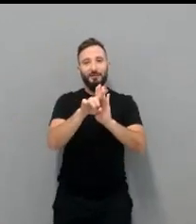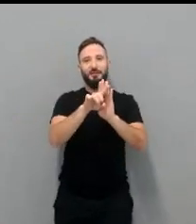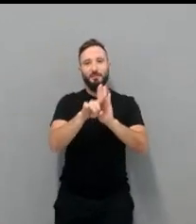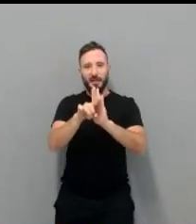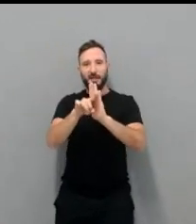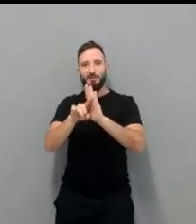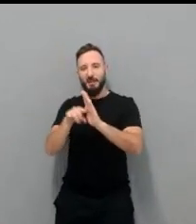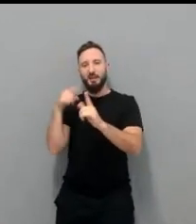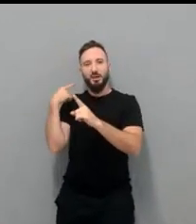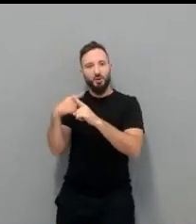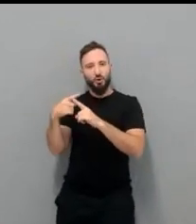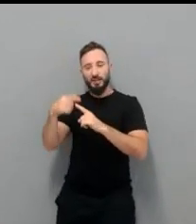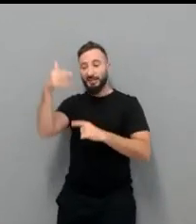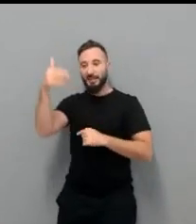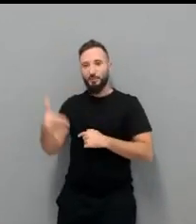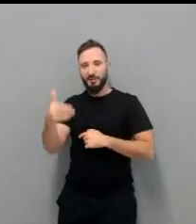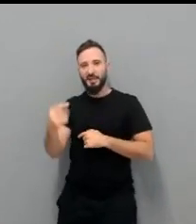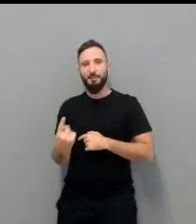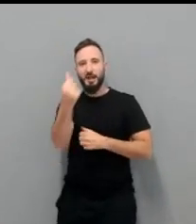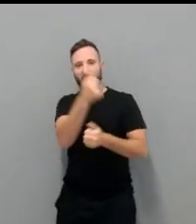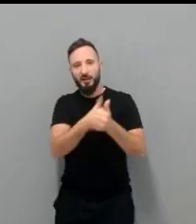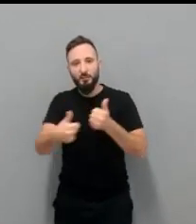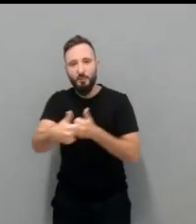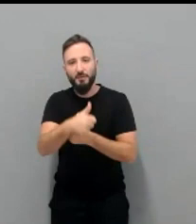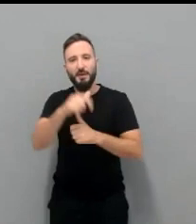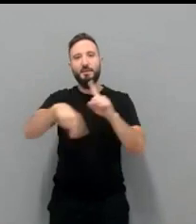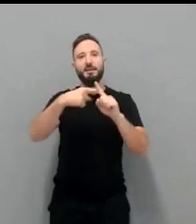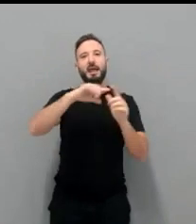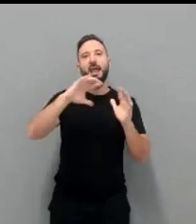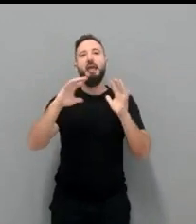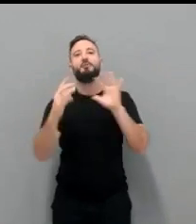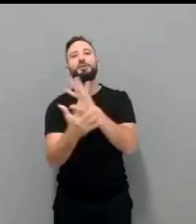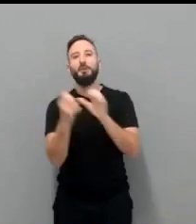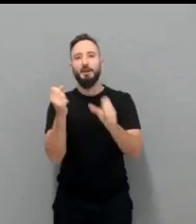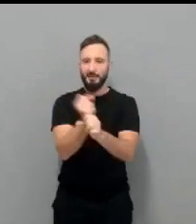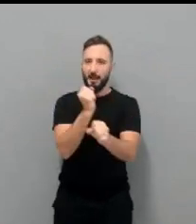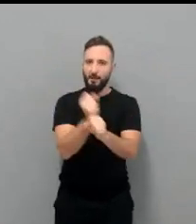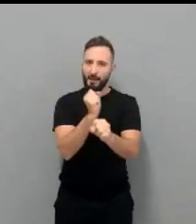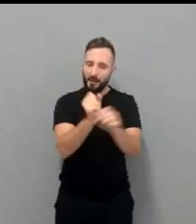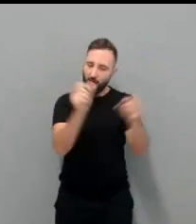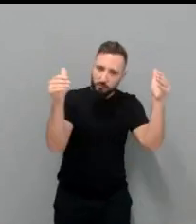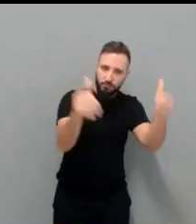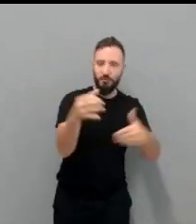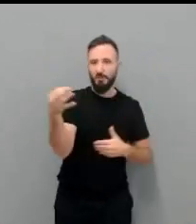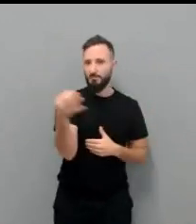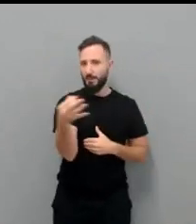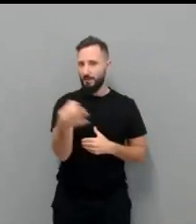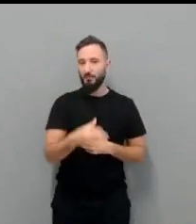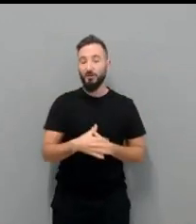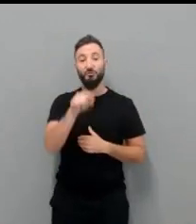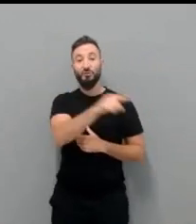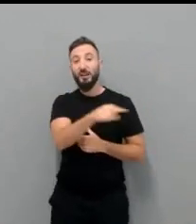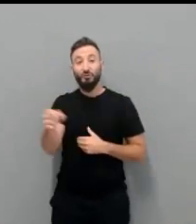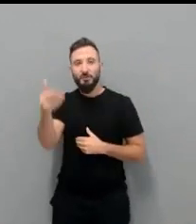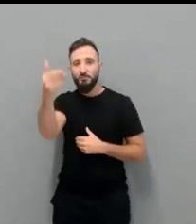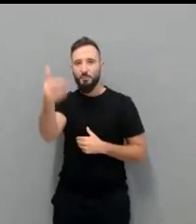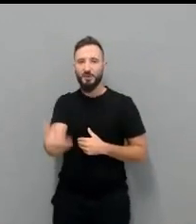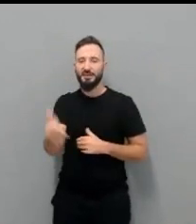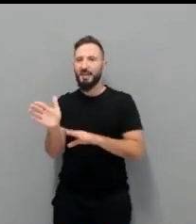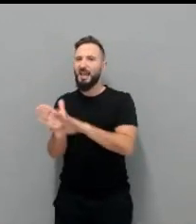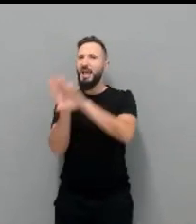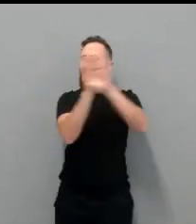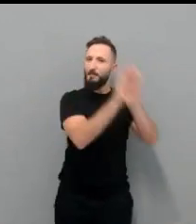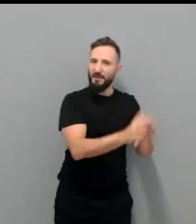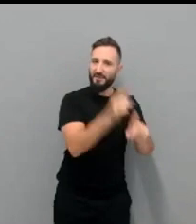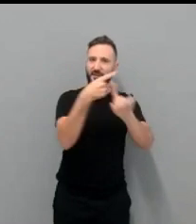mucho más importantes y que son evolutivas y que tenemos que trabajar y que van en su tiempo y todo esto es muy importante. Ahora, otra cosa